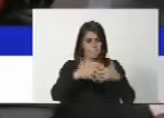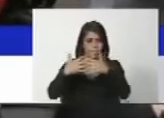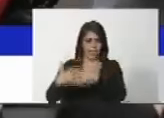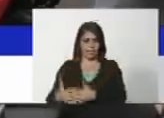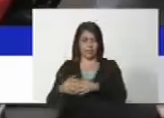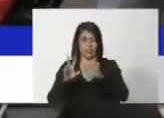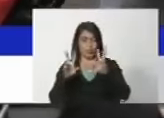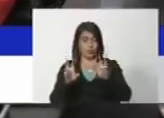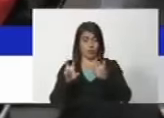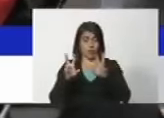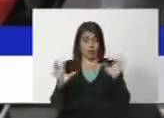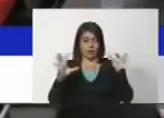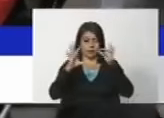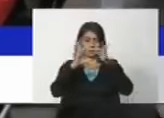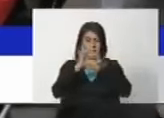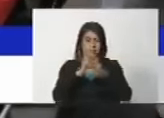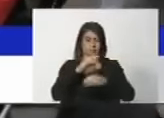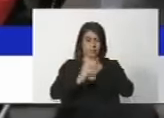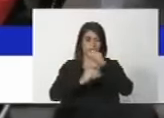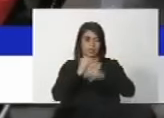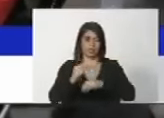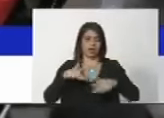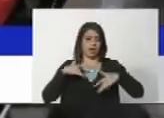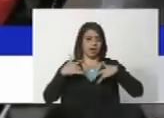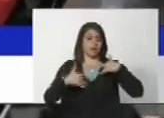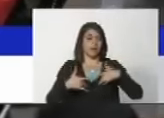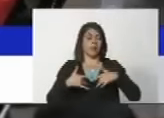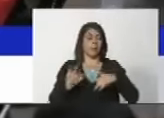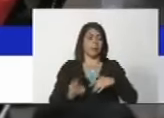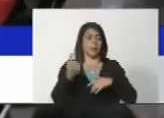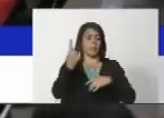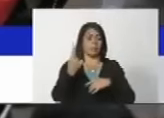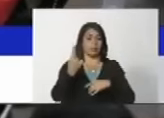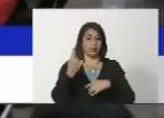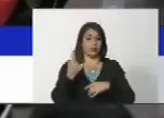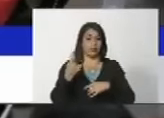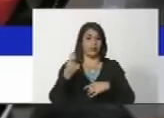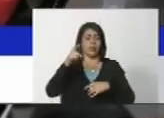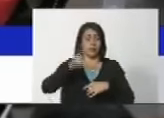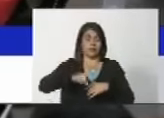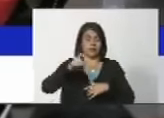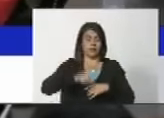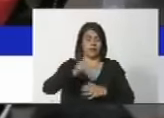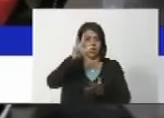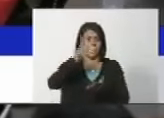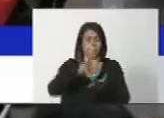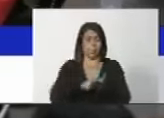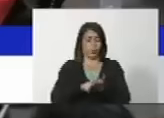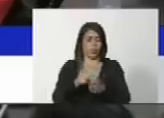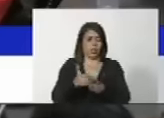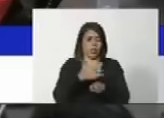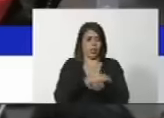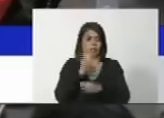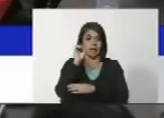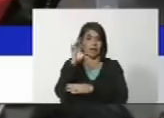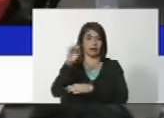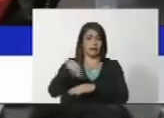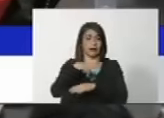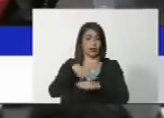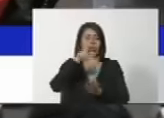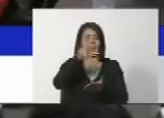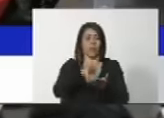y las condiciones que regirán la realización de las actividades primarias requerirán la aprobación previa de la Asamblea